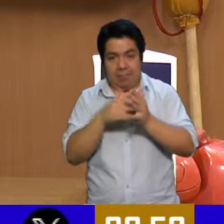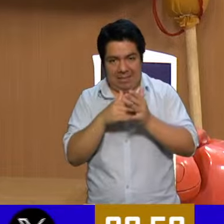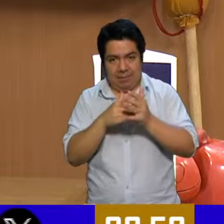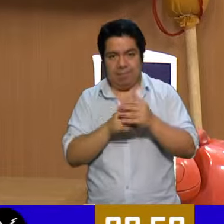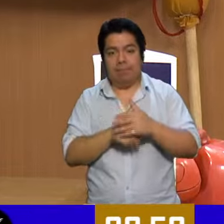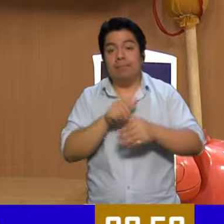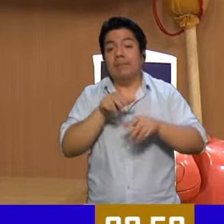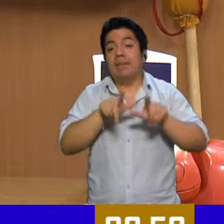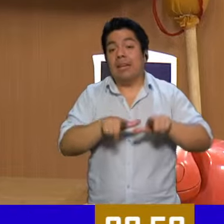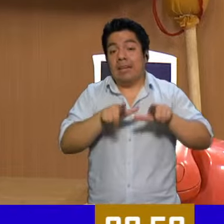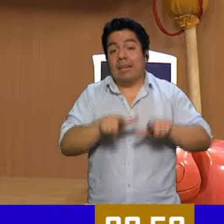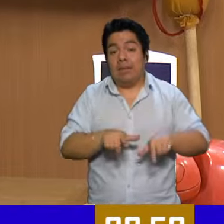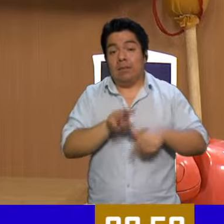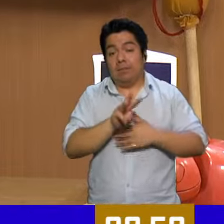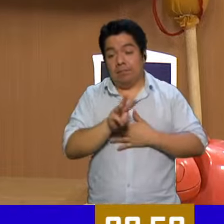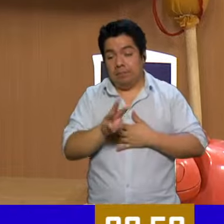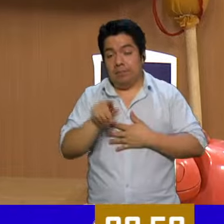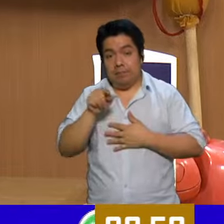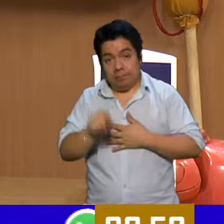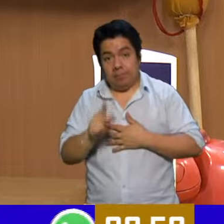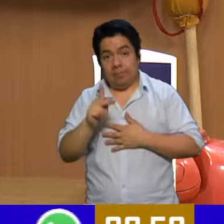nuestra página electrónica, que es